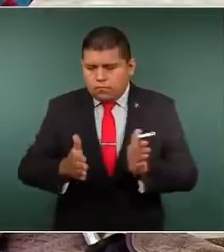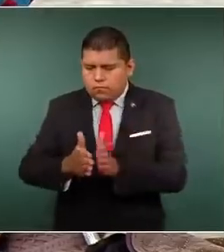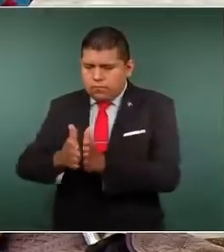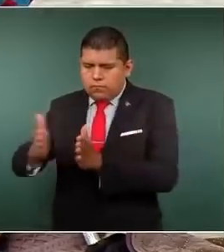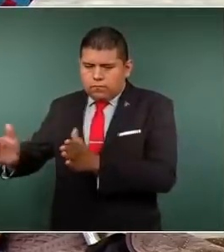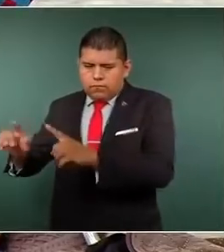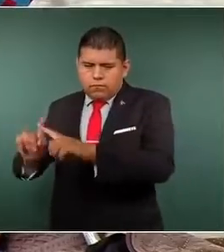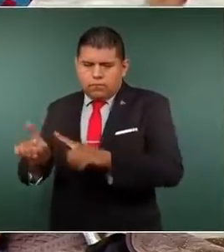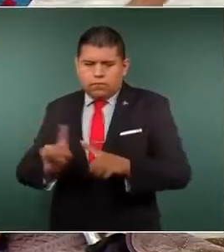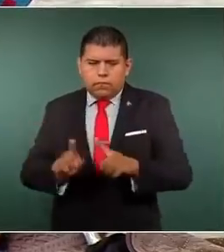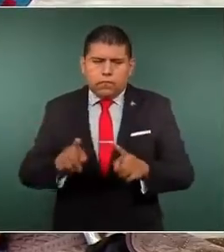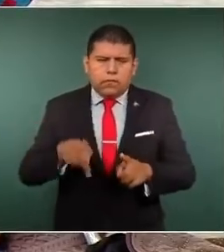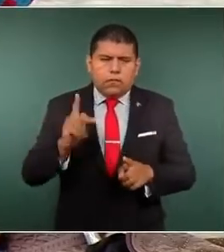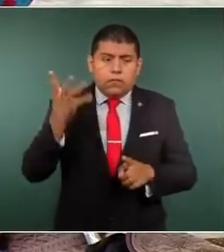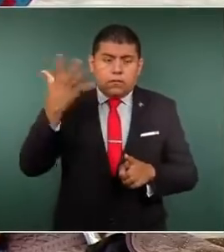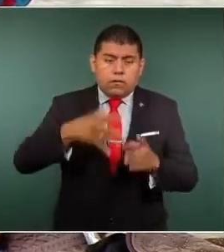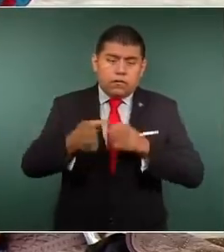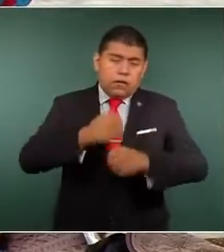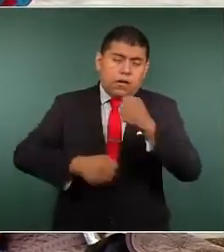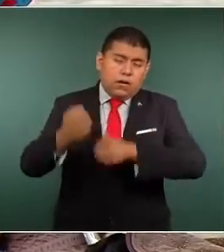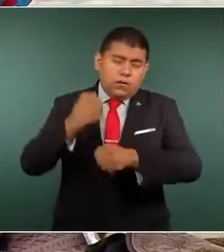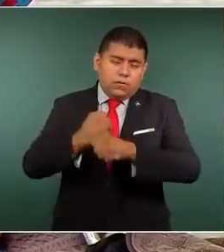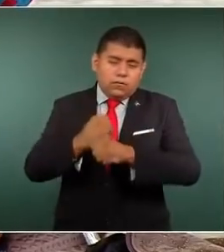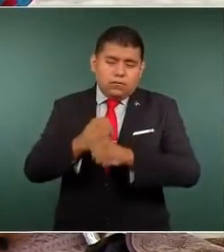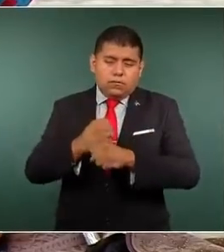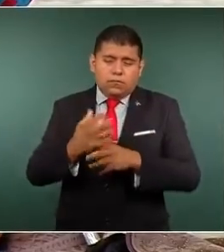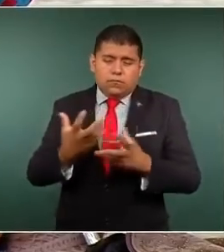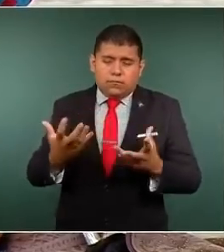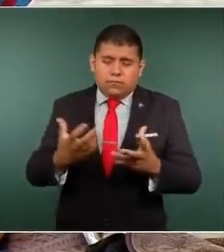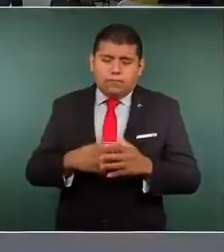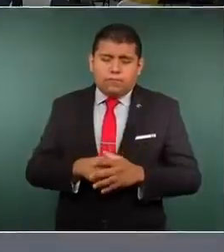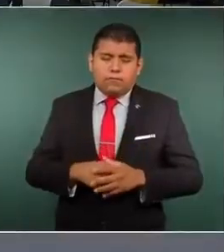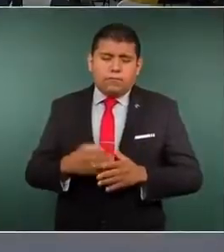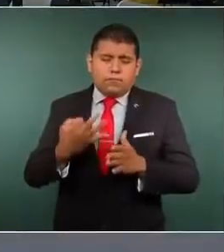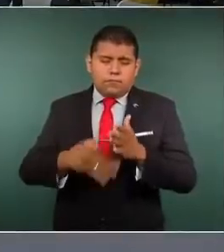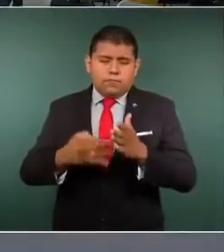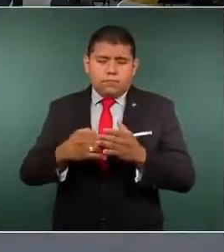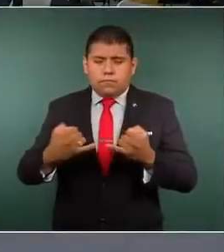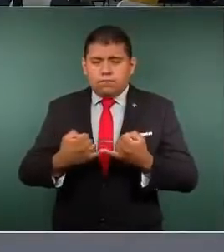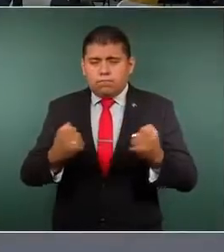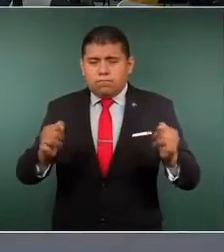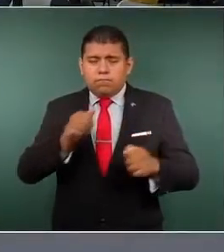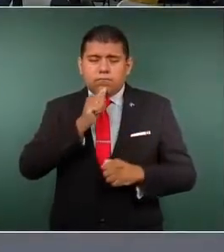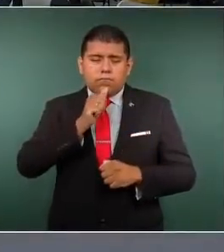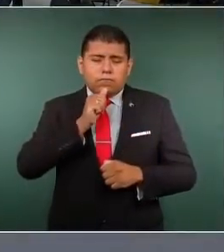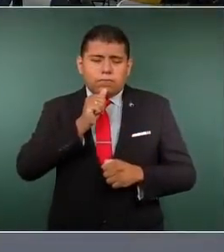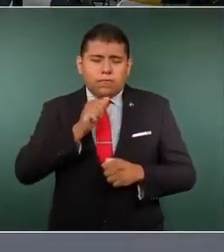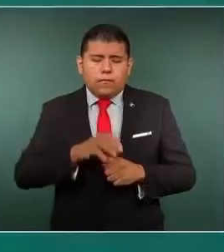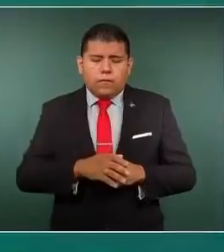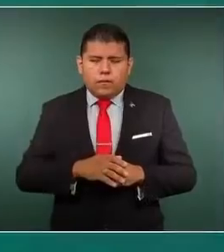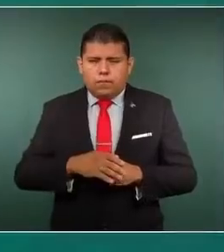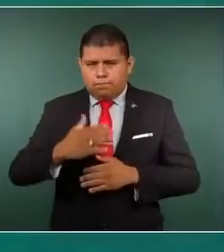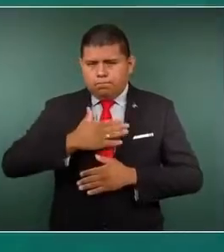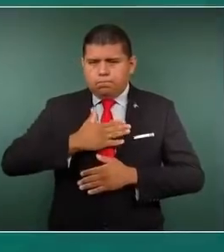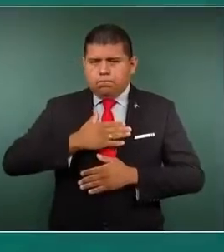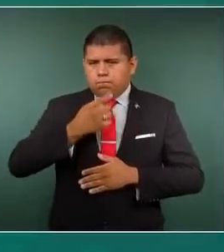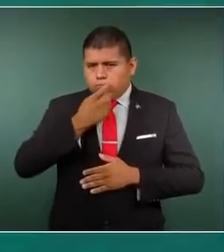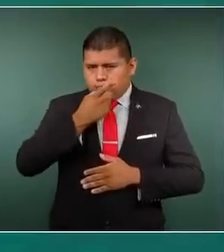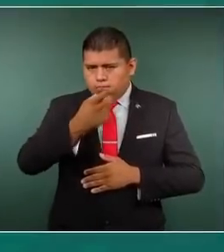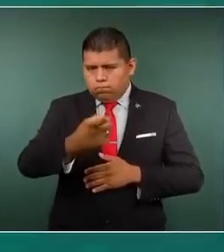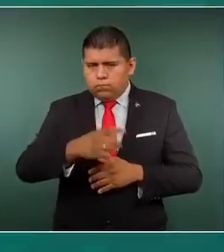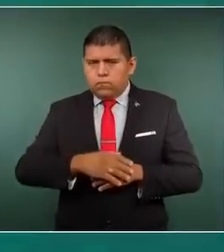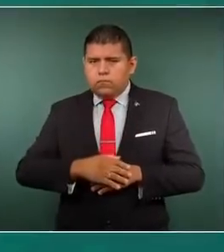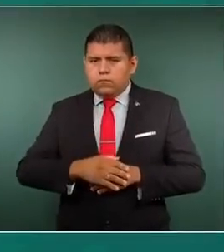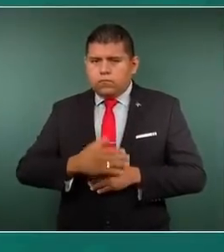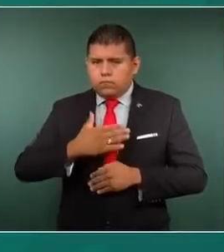varas se ha detenido muy diez años tienes hace pero autopista haciéndose este queda mi palabra y